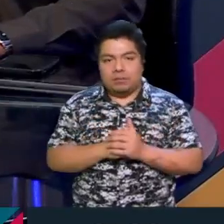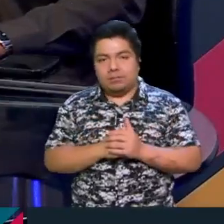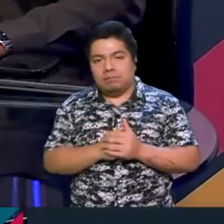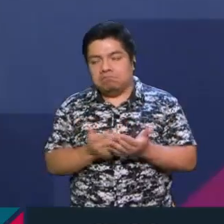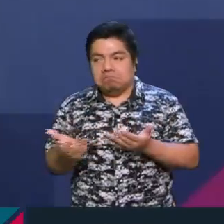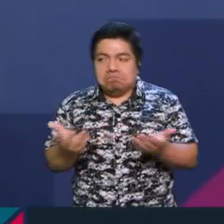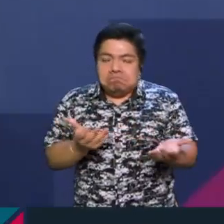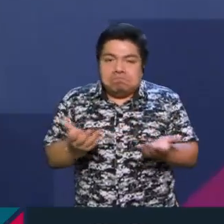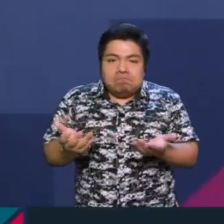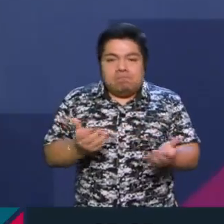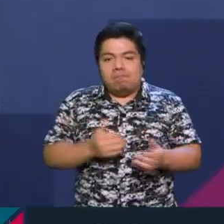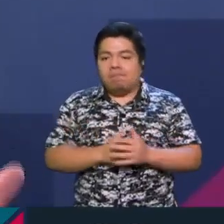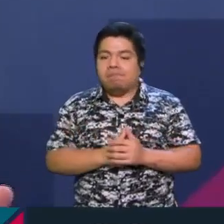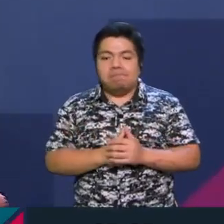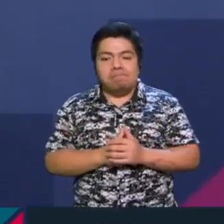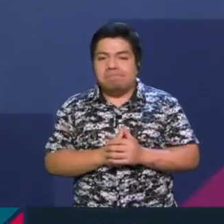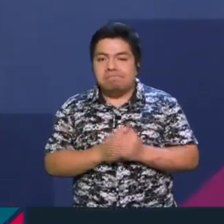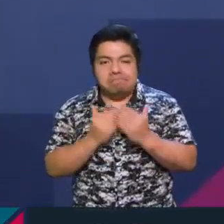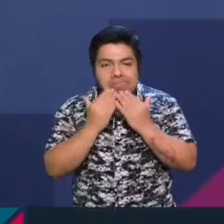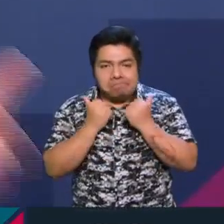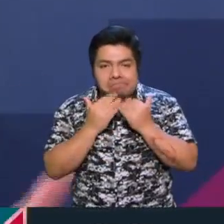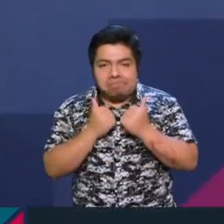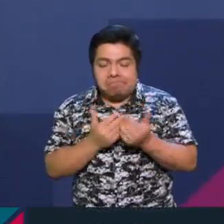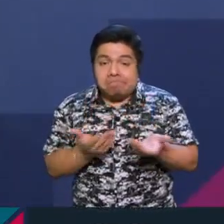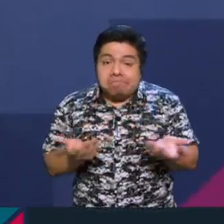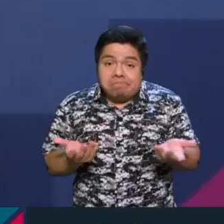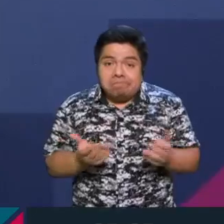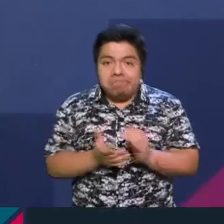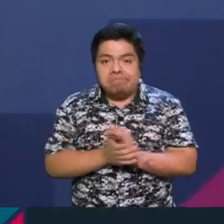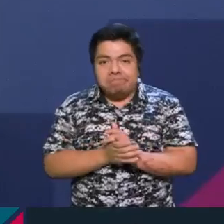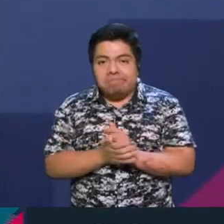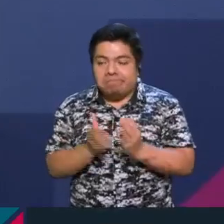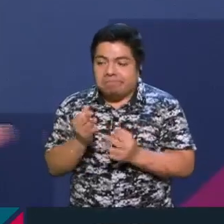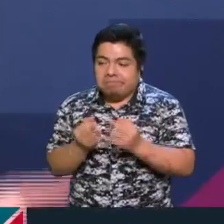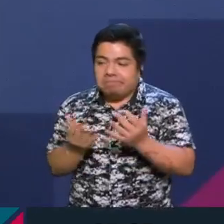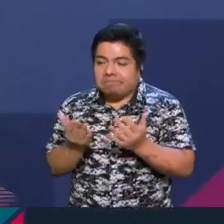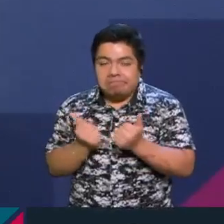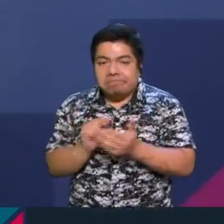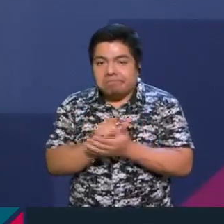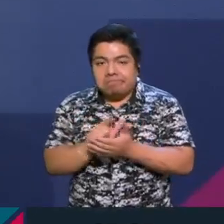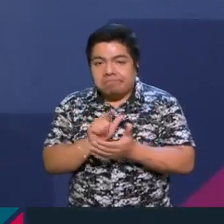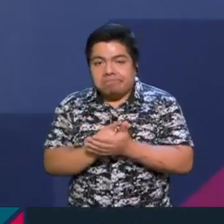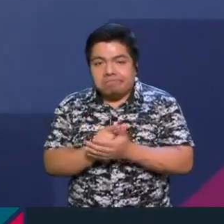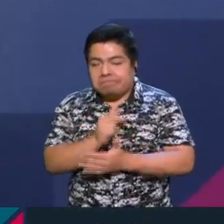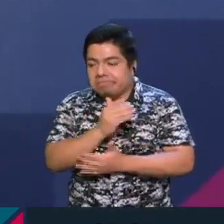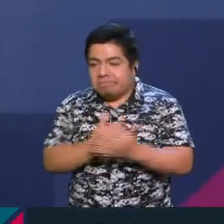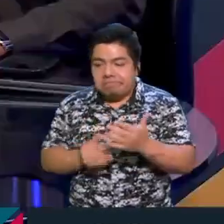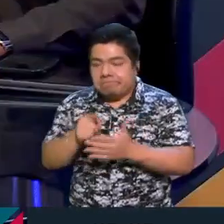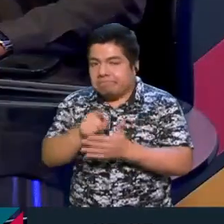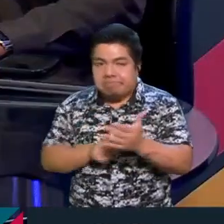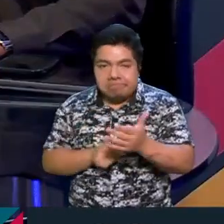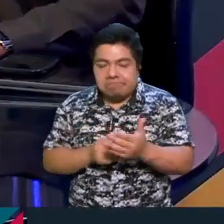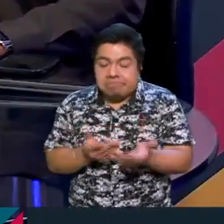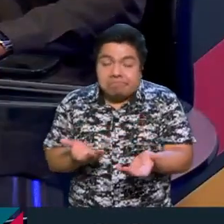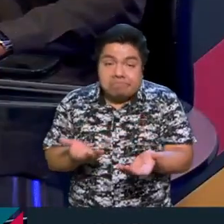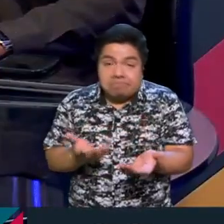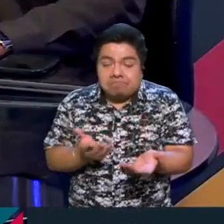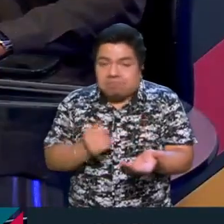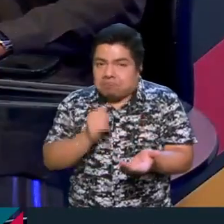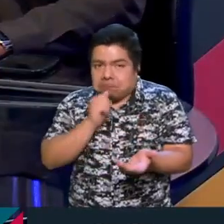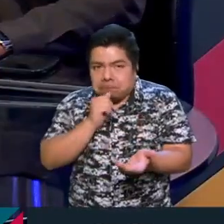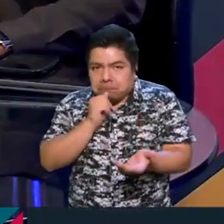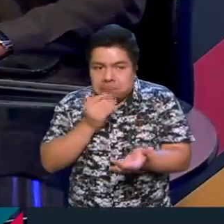desde mi perspectiva, al carecer de competencia y de jurisdicción, el acto es nulo de pleno derecho. O sea, no tienen ni